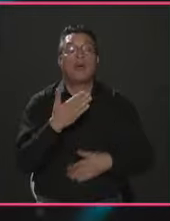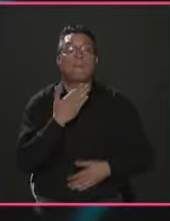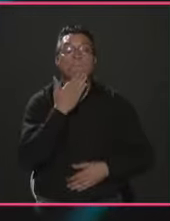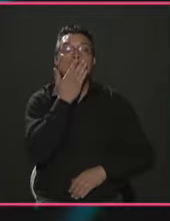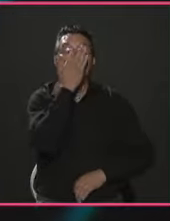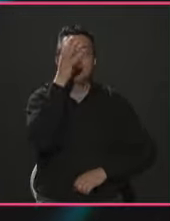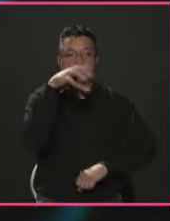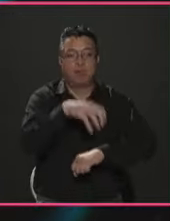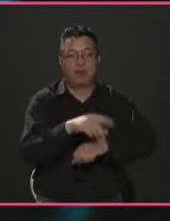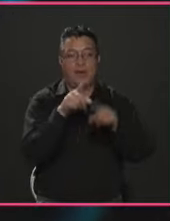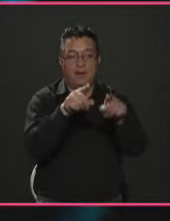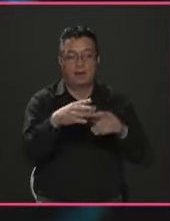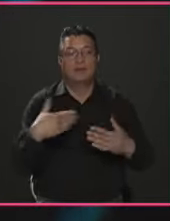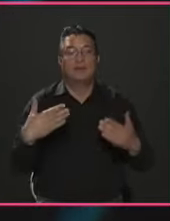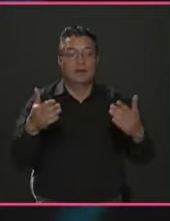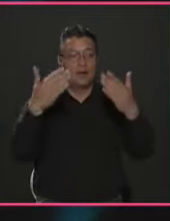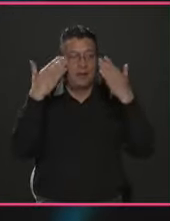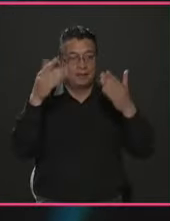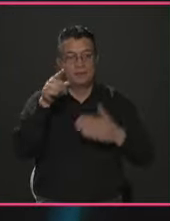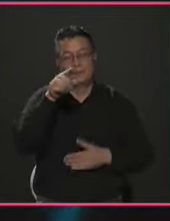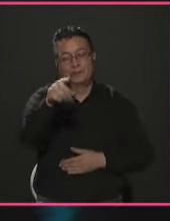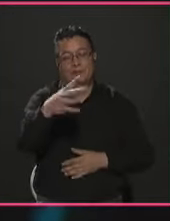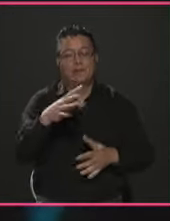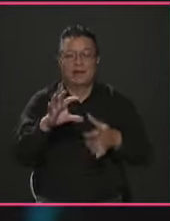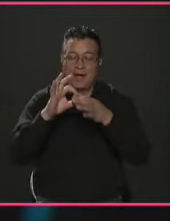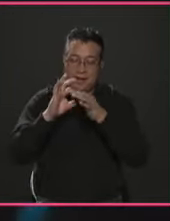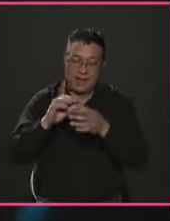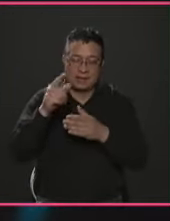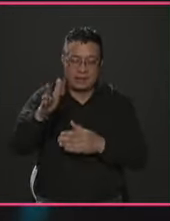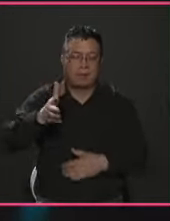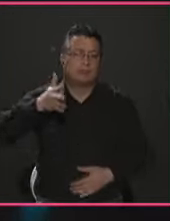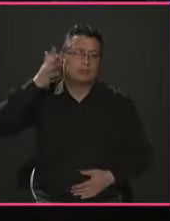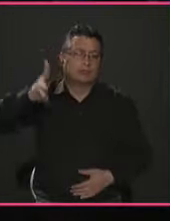fuerte aplauso para Kate que está ahí todavía por favor excelente